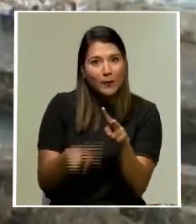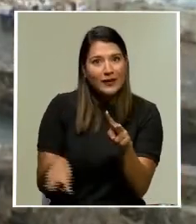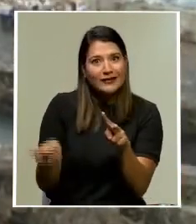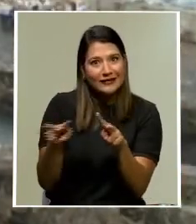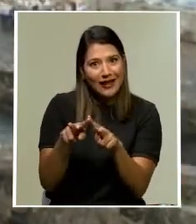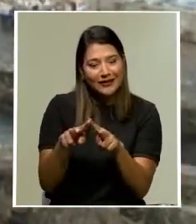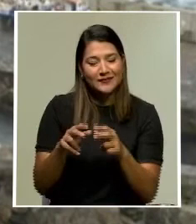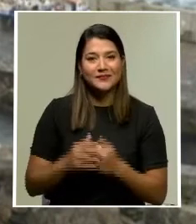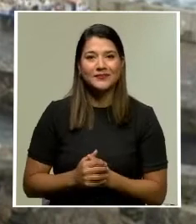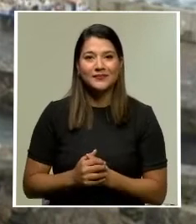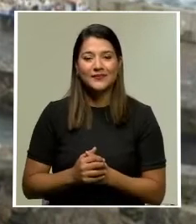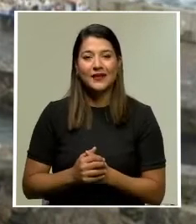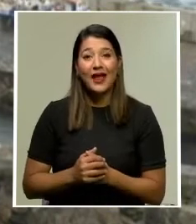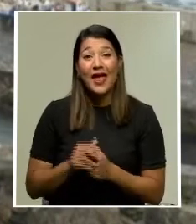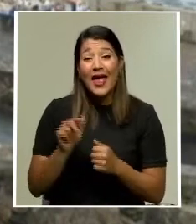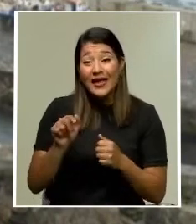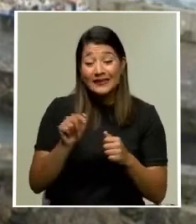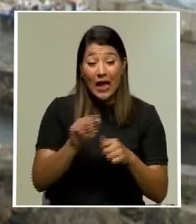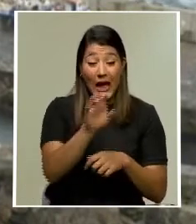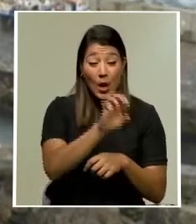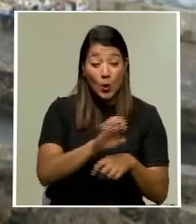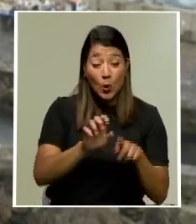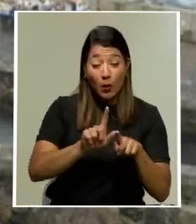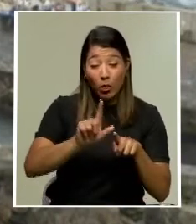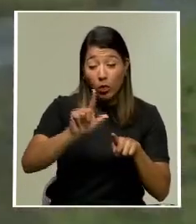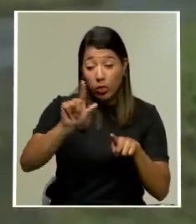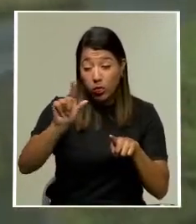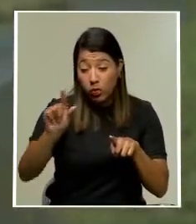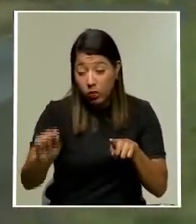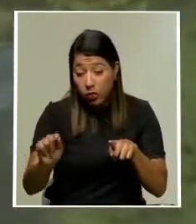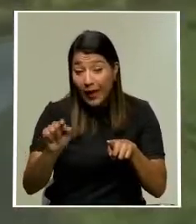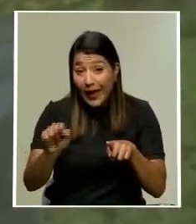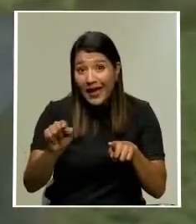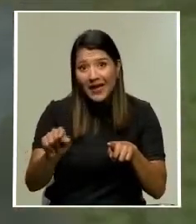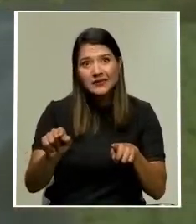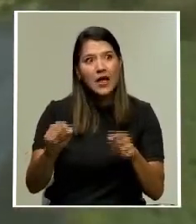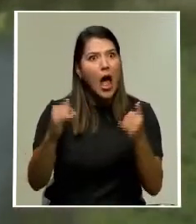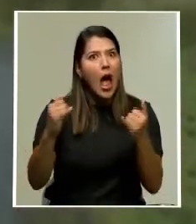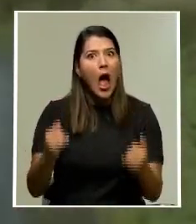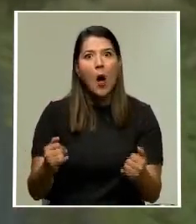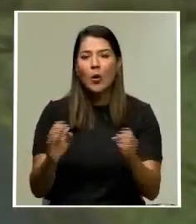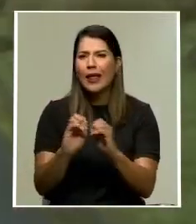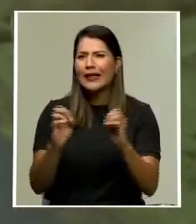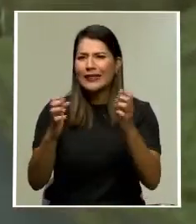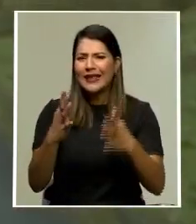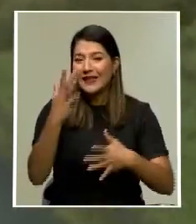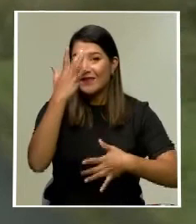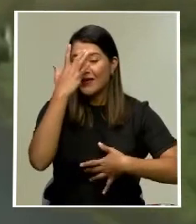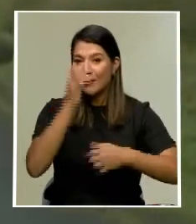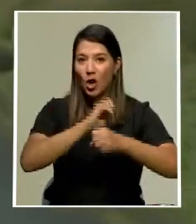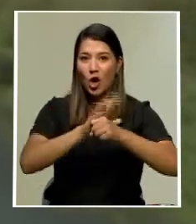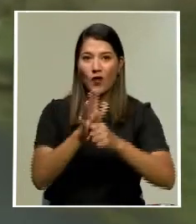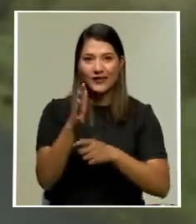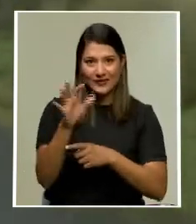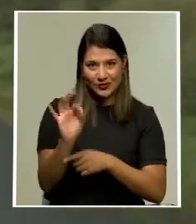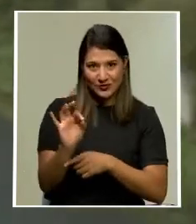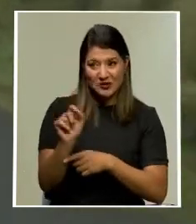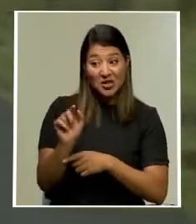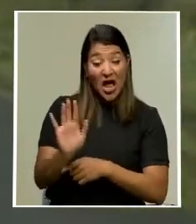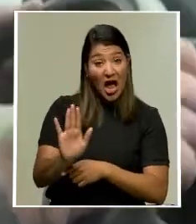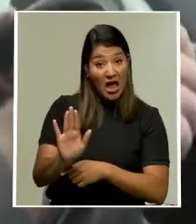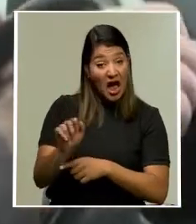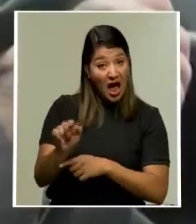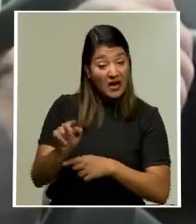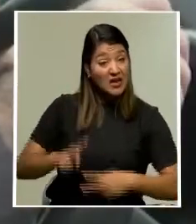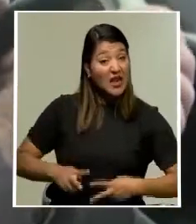ventaja. Situada a cientos de kilómetros del continente europeo, la isla ha salido indemne de la pandemia. La vida en Corvo es tranquila,